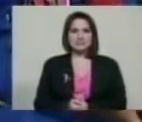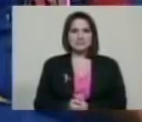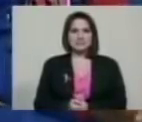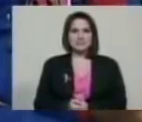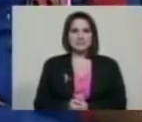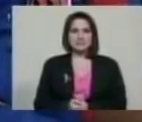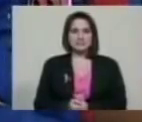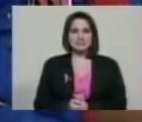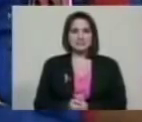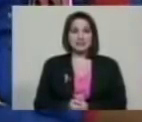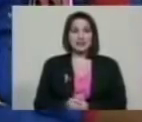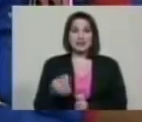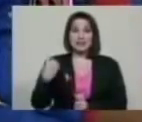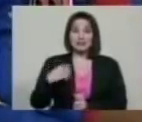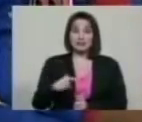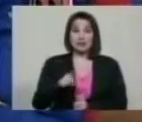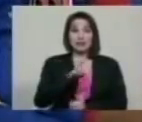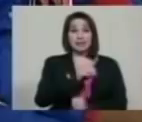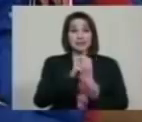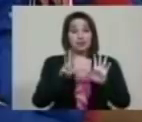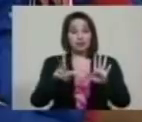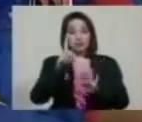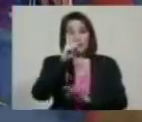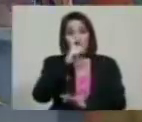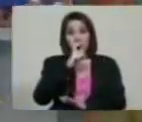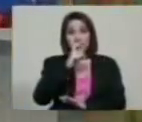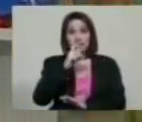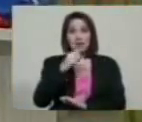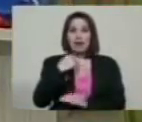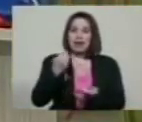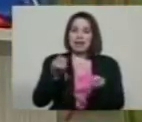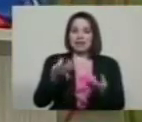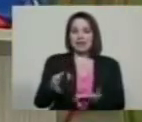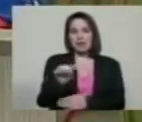Si tuvieran 18 años, un carrito.